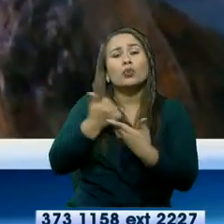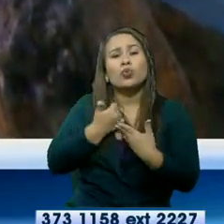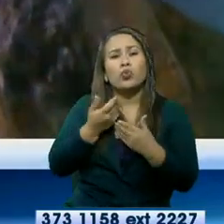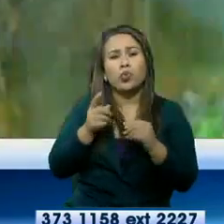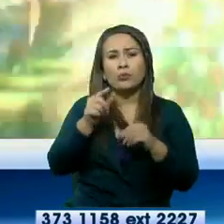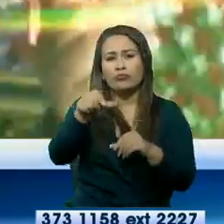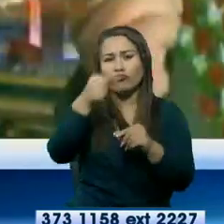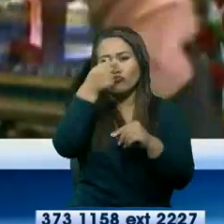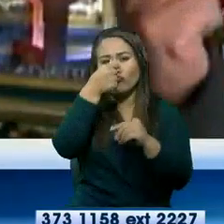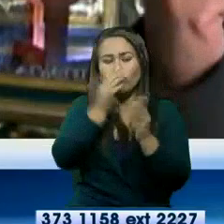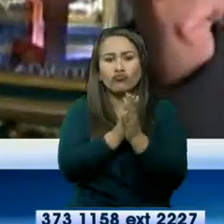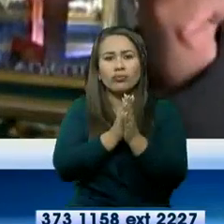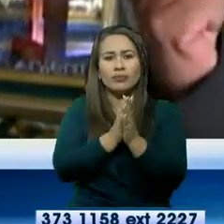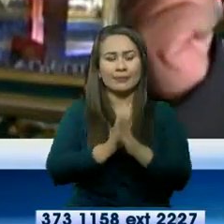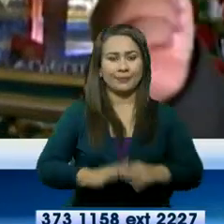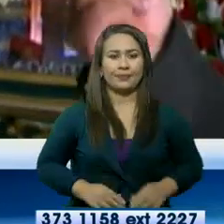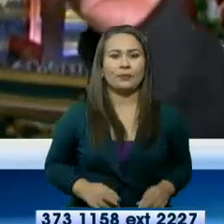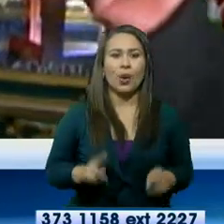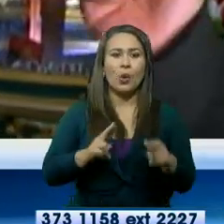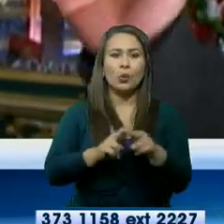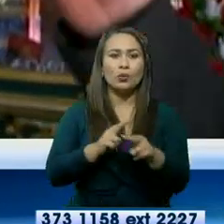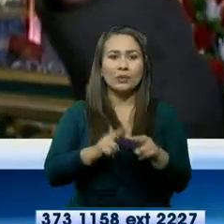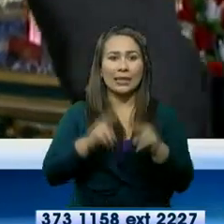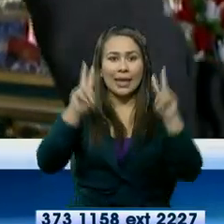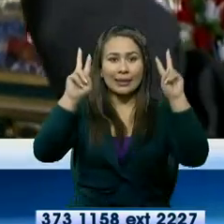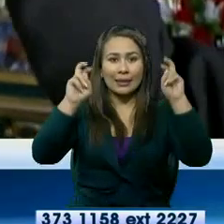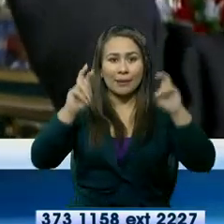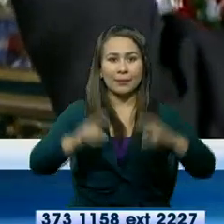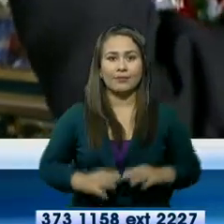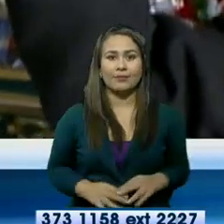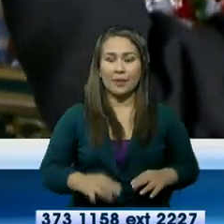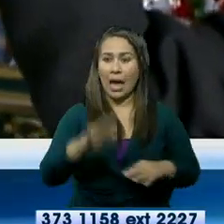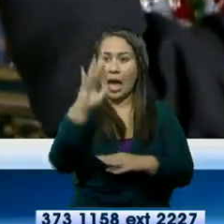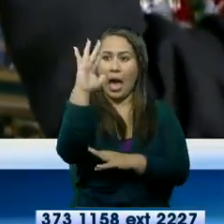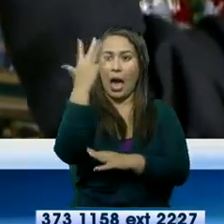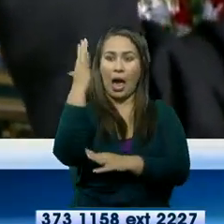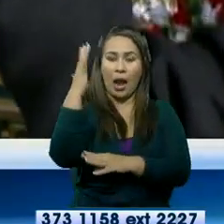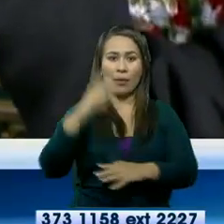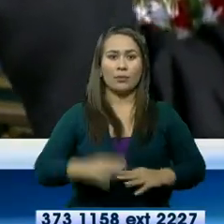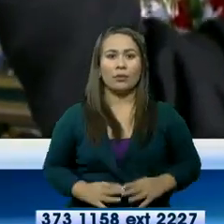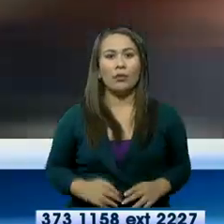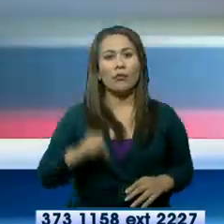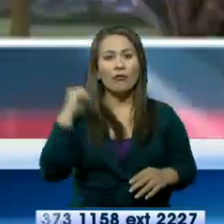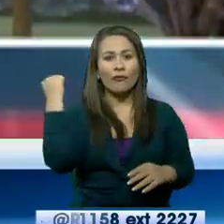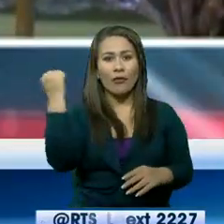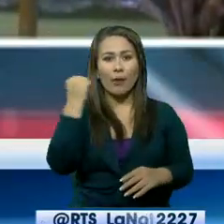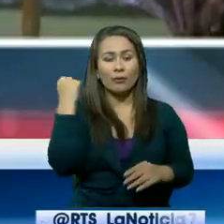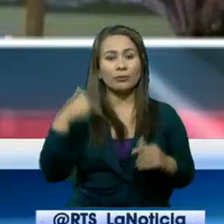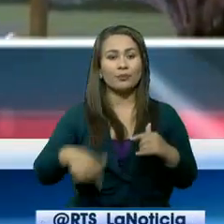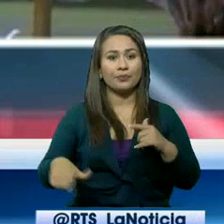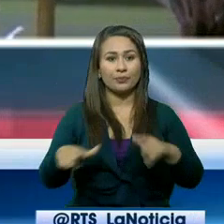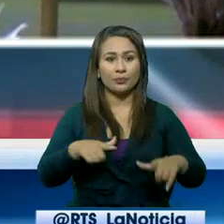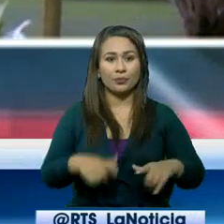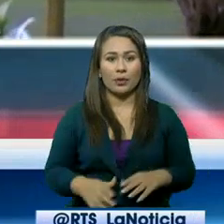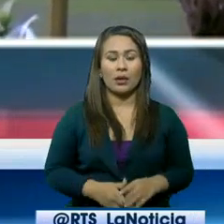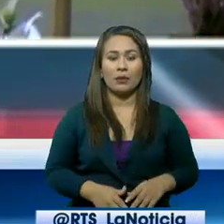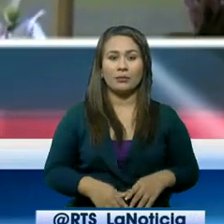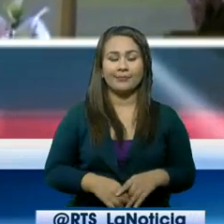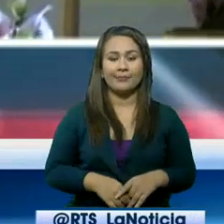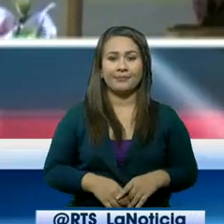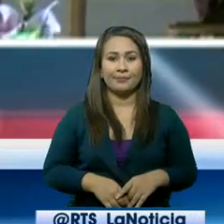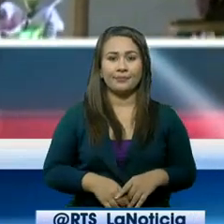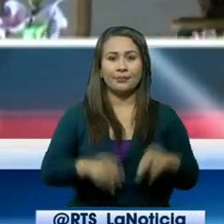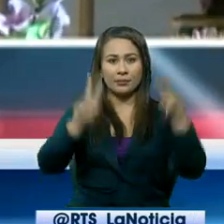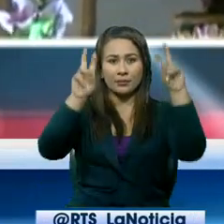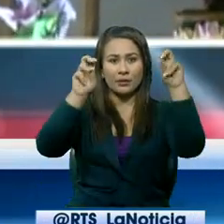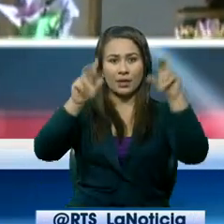de su parte. Utilizando sobre todo un árbol famoso aquí en la región que se